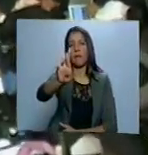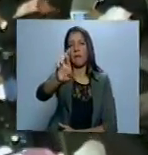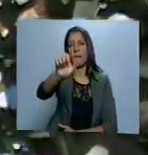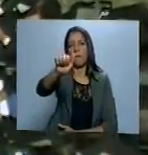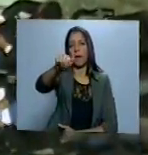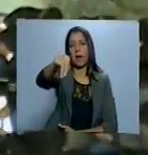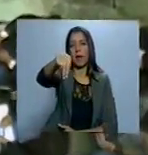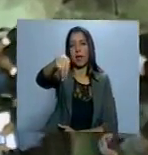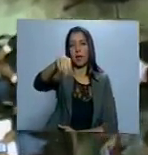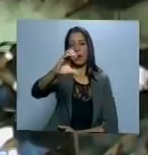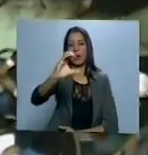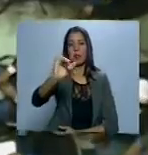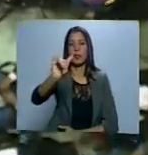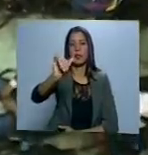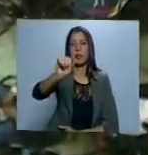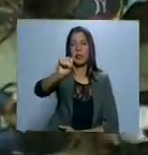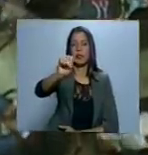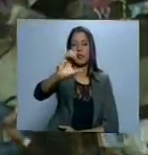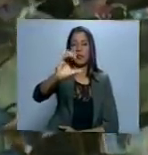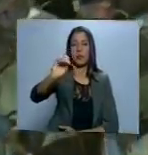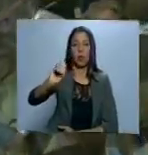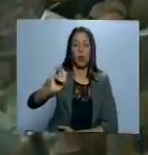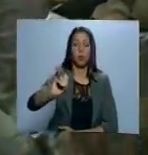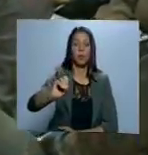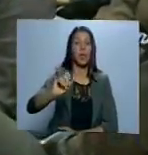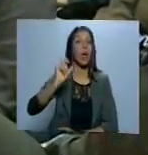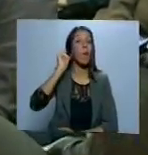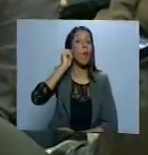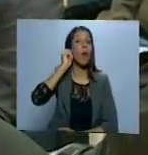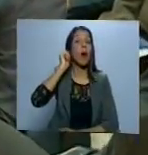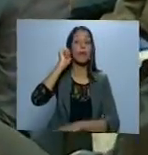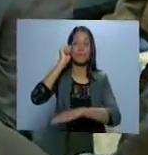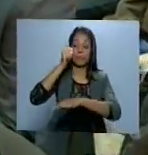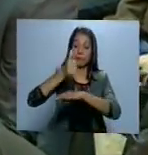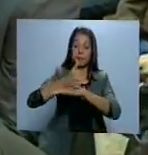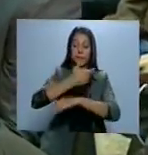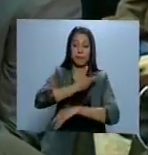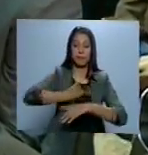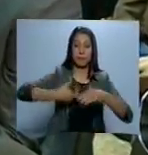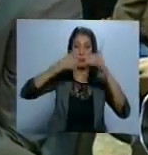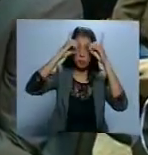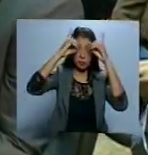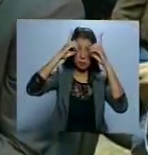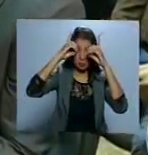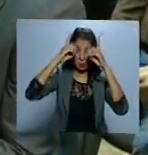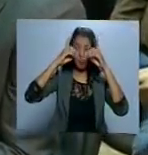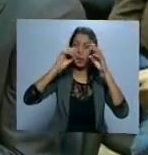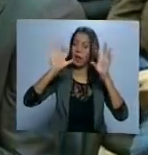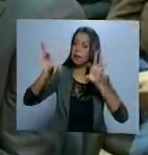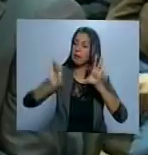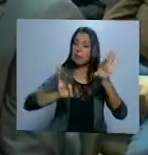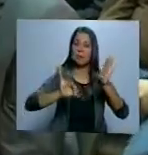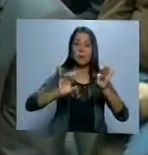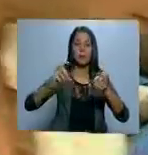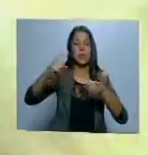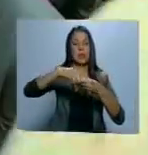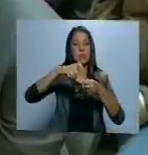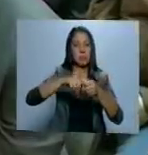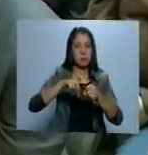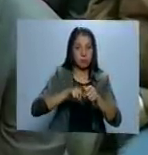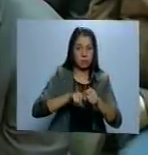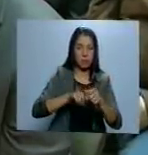La presidenta de la Asamblea Nacional Constituyente designó a un grupo de parlamentarios que hagan